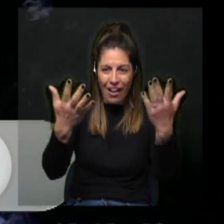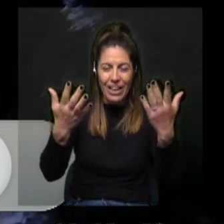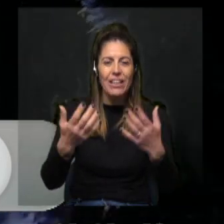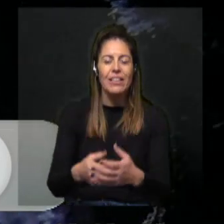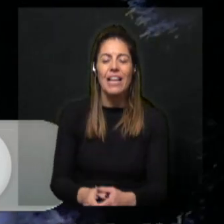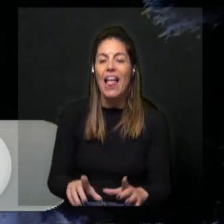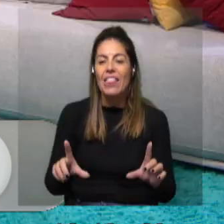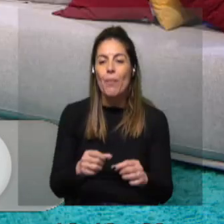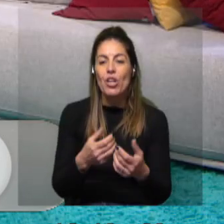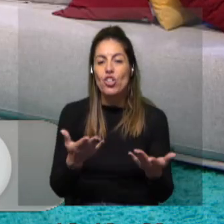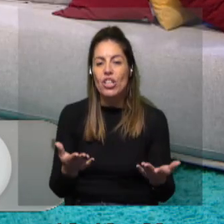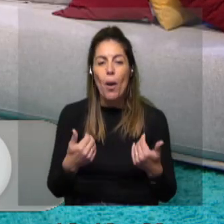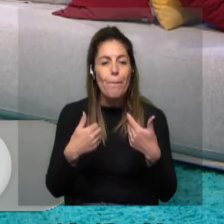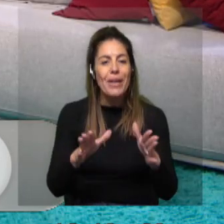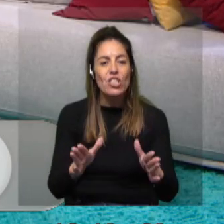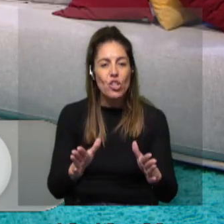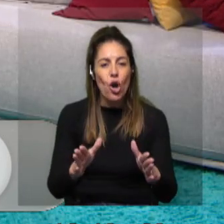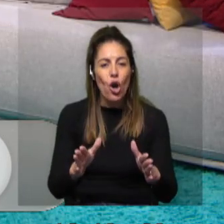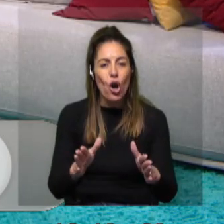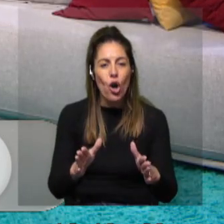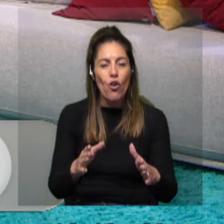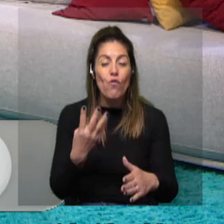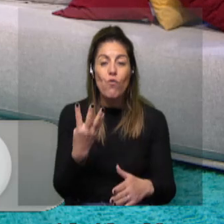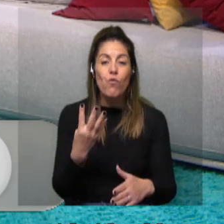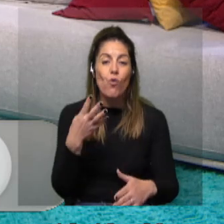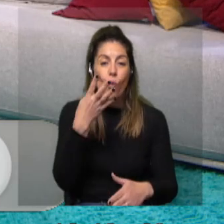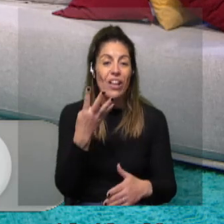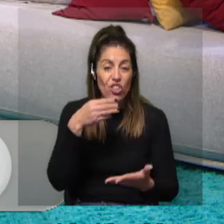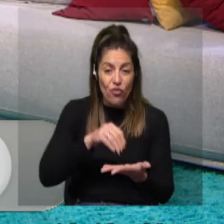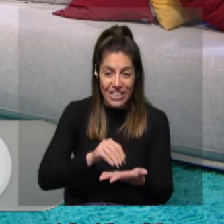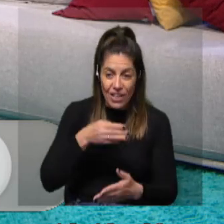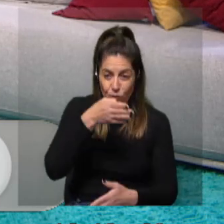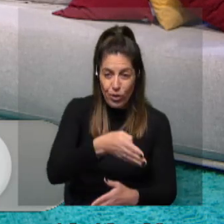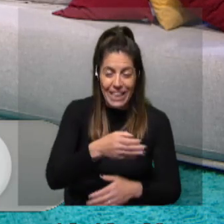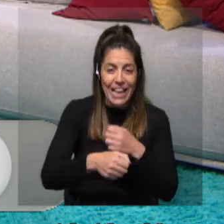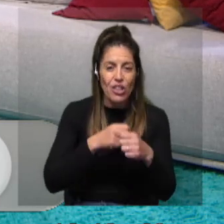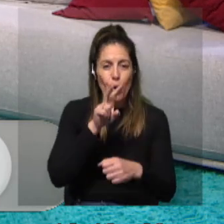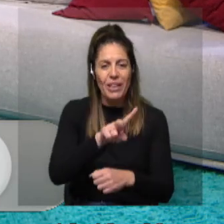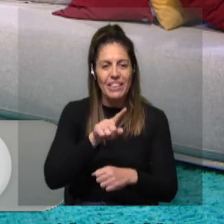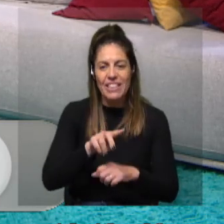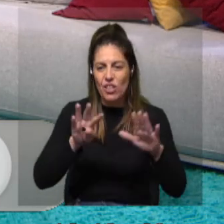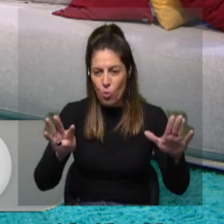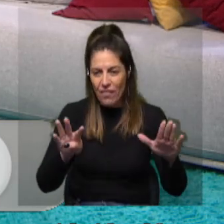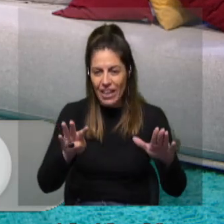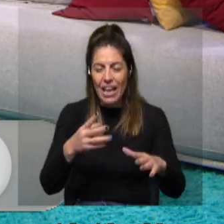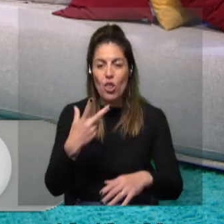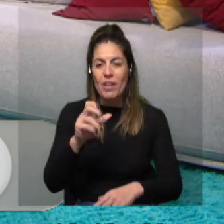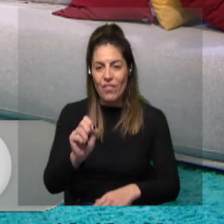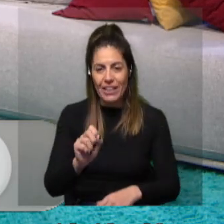como empezó mucho menos ambicioso, pero fui 4 veces. Fui en el 2019, 20, 21 y ahora en enero fui en el